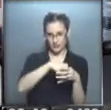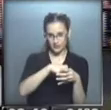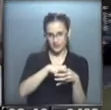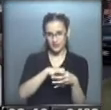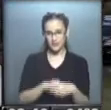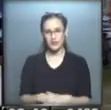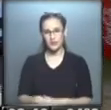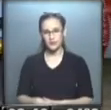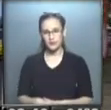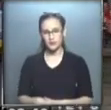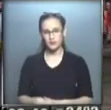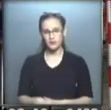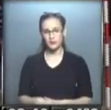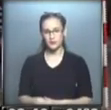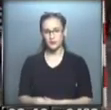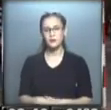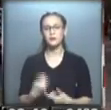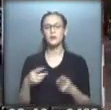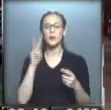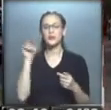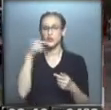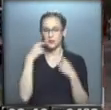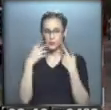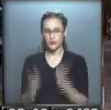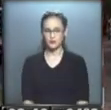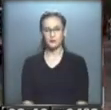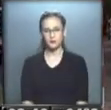Altamirano y Juan Carlos Fernández para Visión 7.